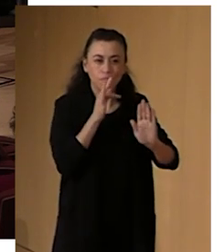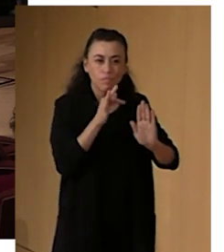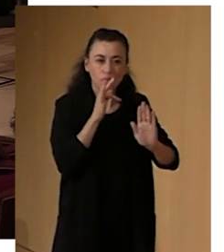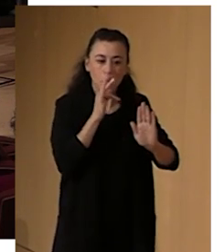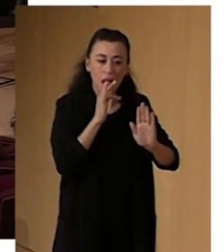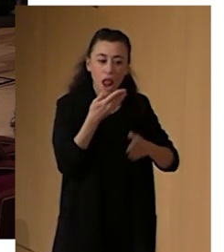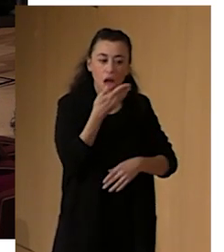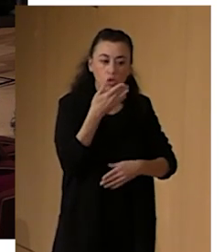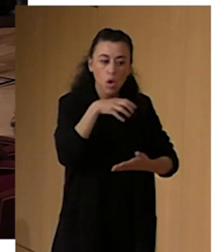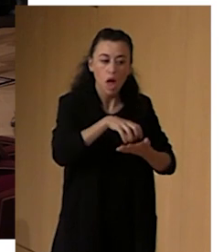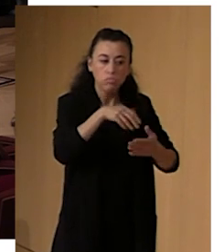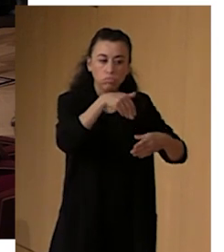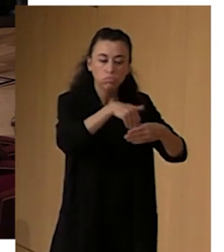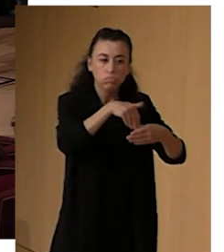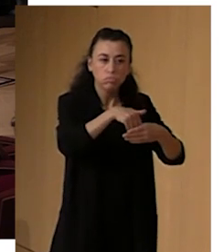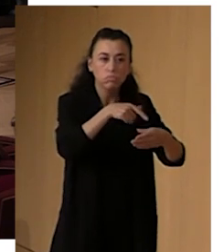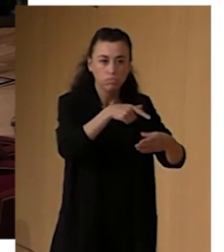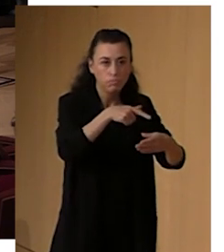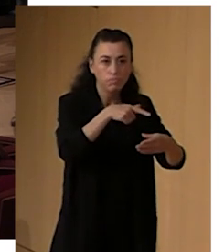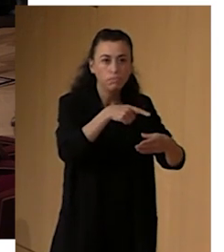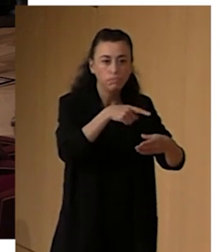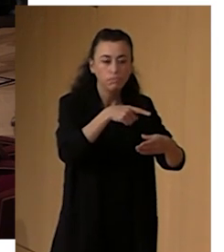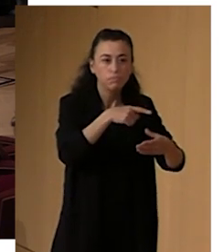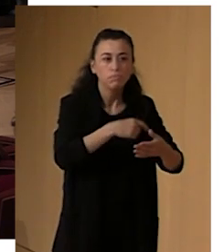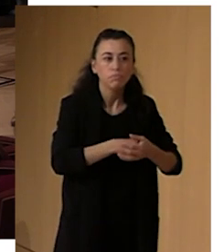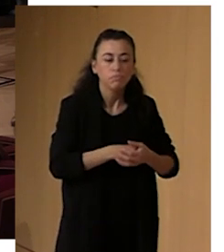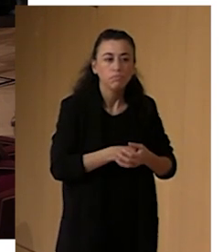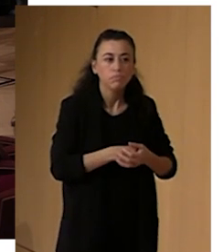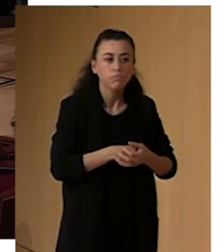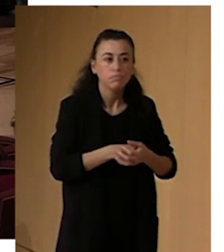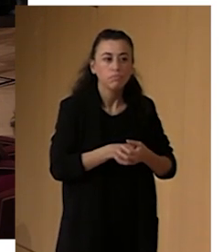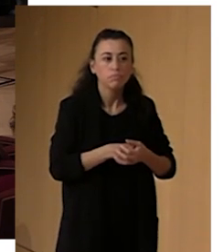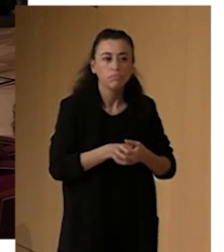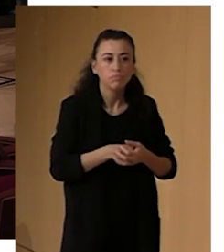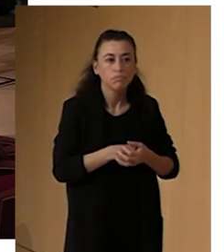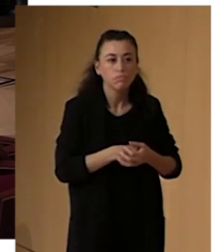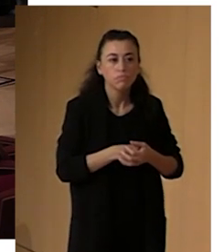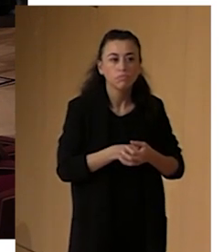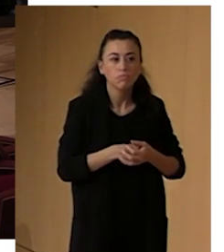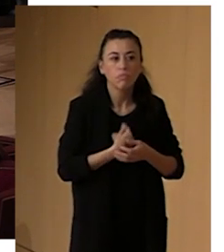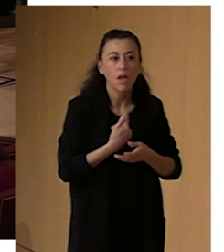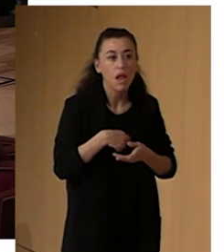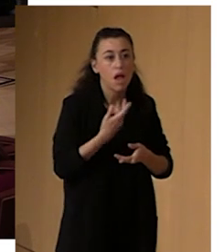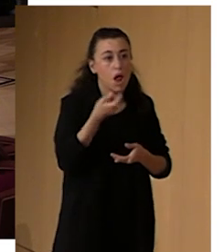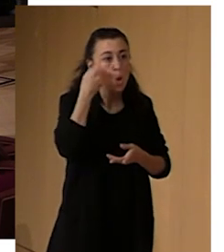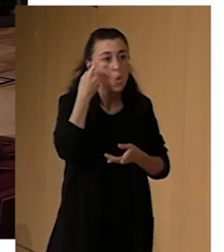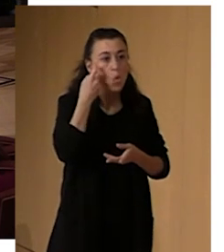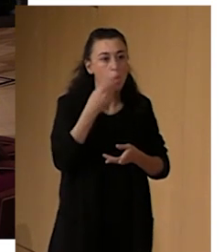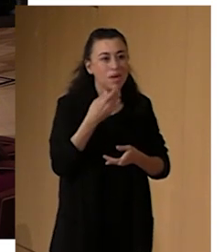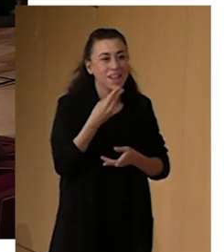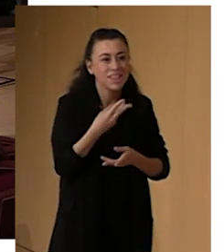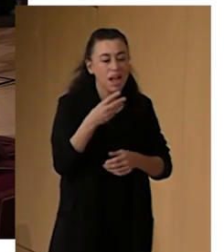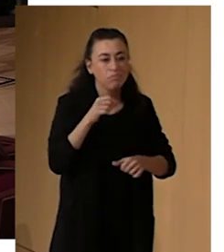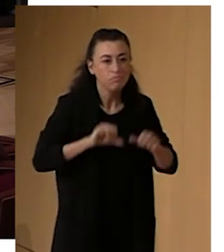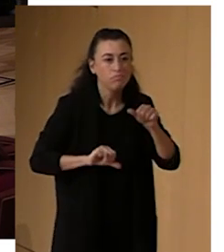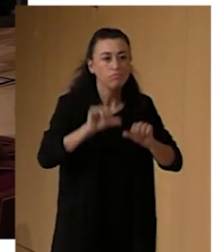escuela eh eh vienen alumnos desde los 3 años de edad con lo cual tienen que entender y formar parte